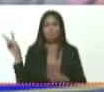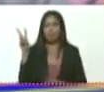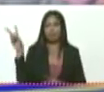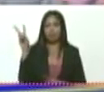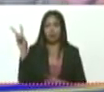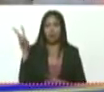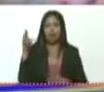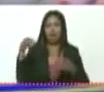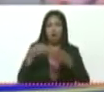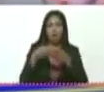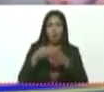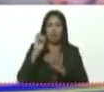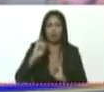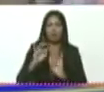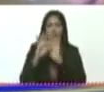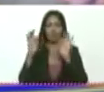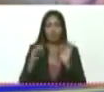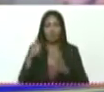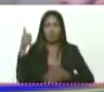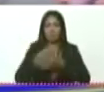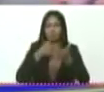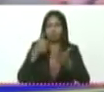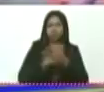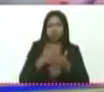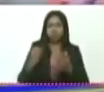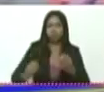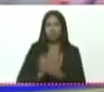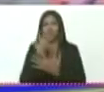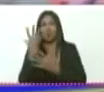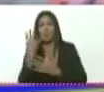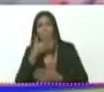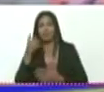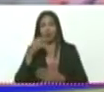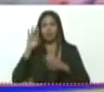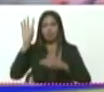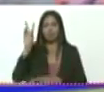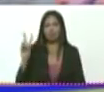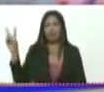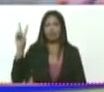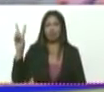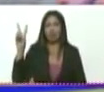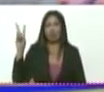de un asalto fascista al poder? ¿Puede surgir un mejor país?